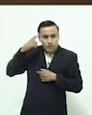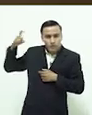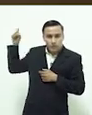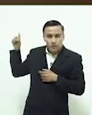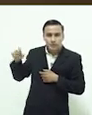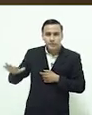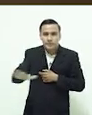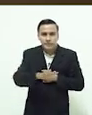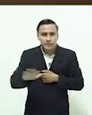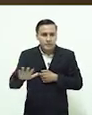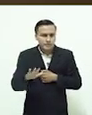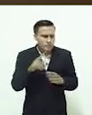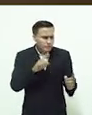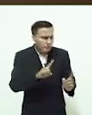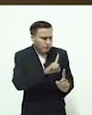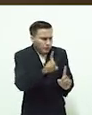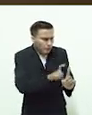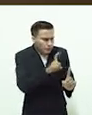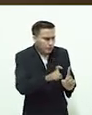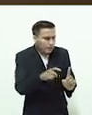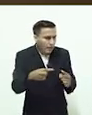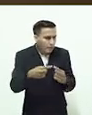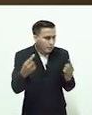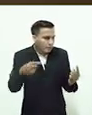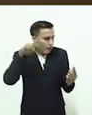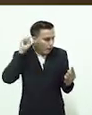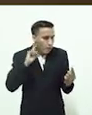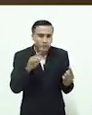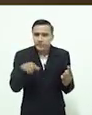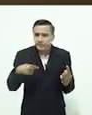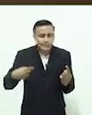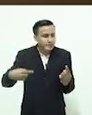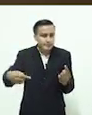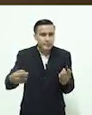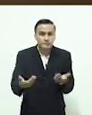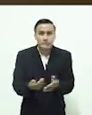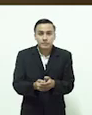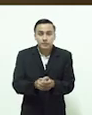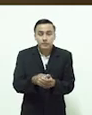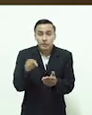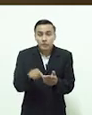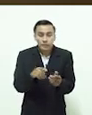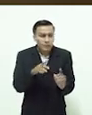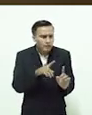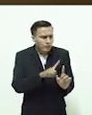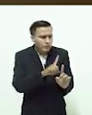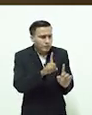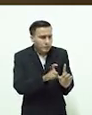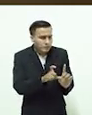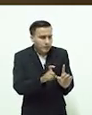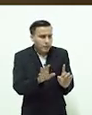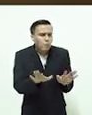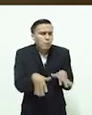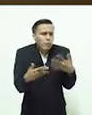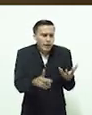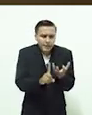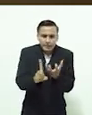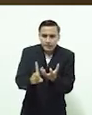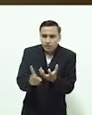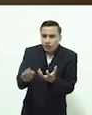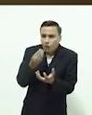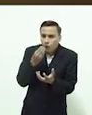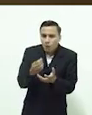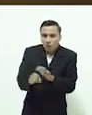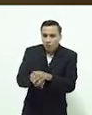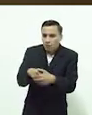la que Jesús es interpelado por sus enemigos, como suele suceder. Esta vez le dicen: ¿por qué tus discípulos comen